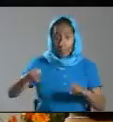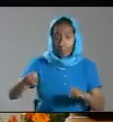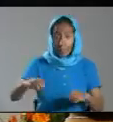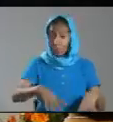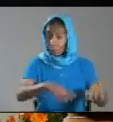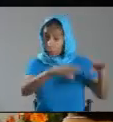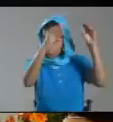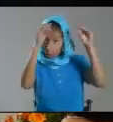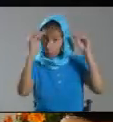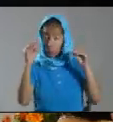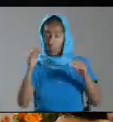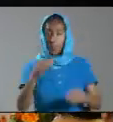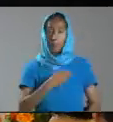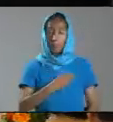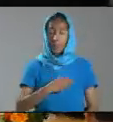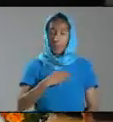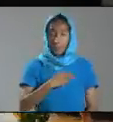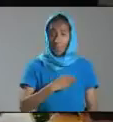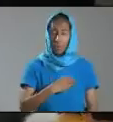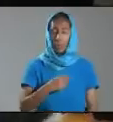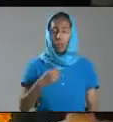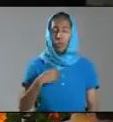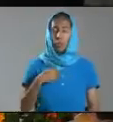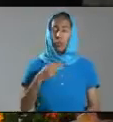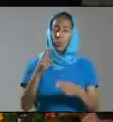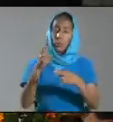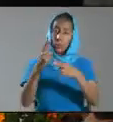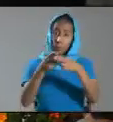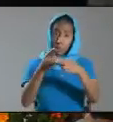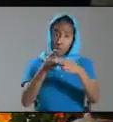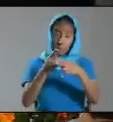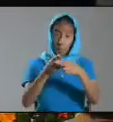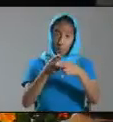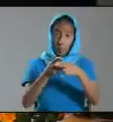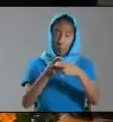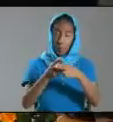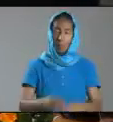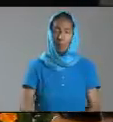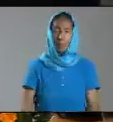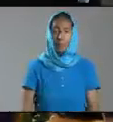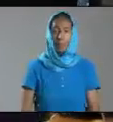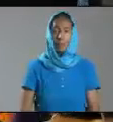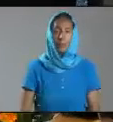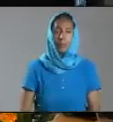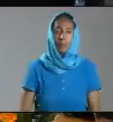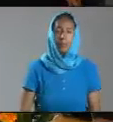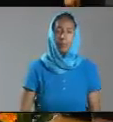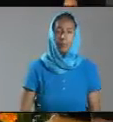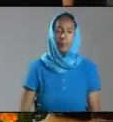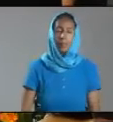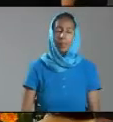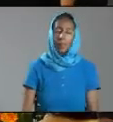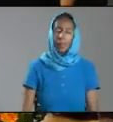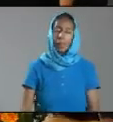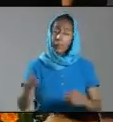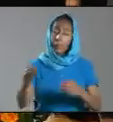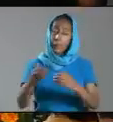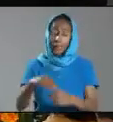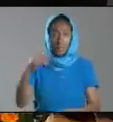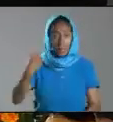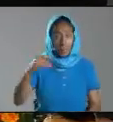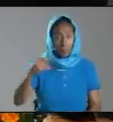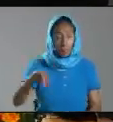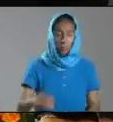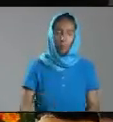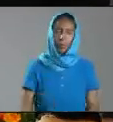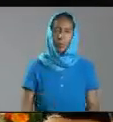ministerial, y los voy a nombrar, y por favor me hacen favor de acercarse lo más pronto posible.